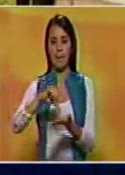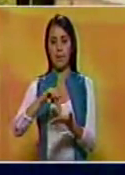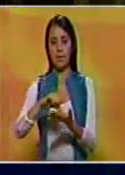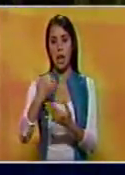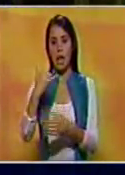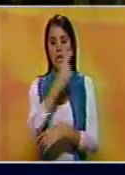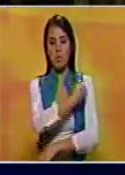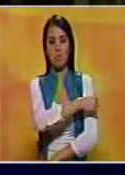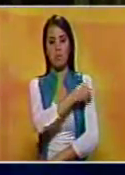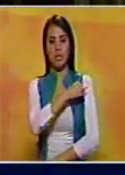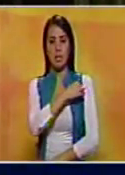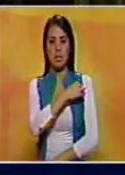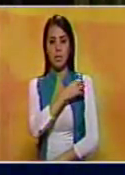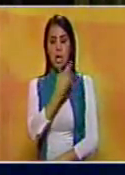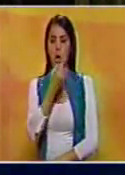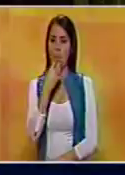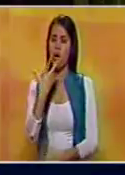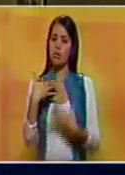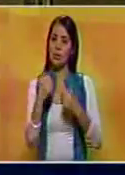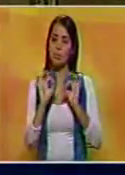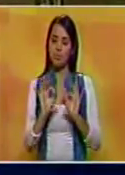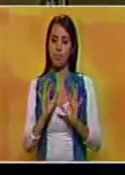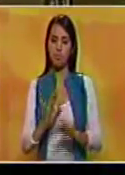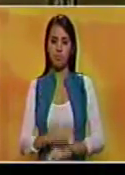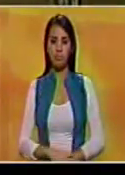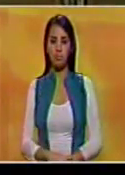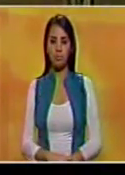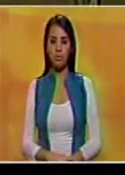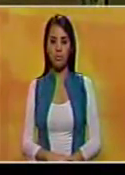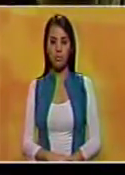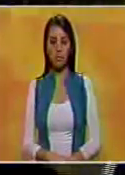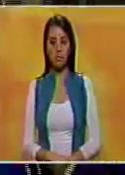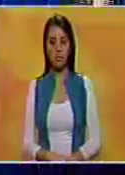encuentran hospitalizados fuera de peligro.